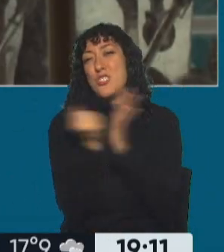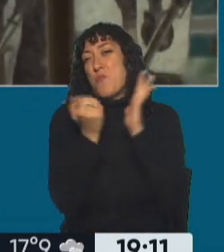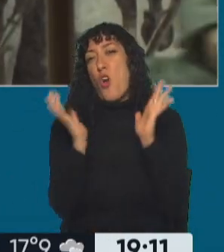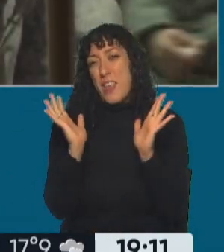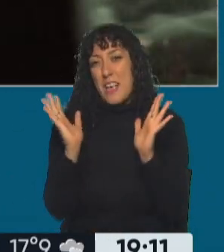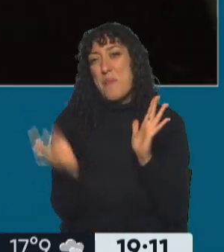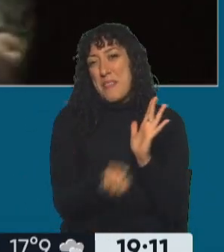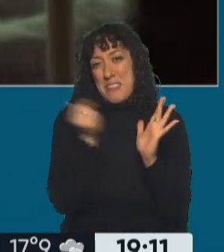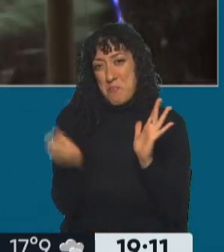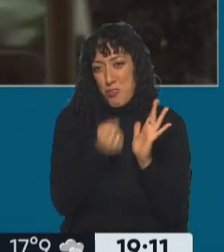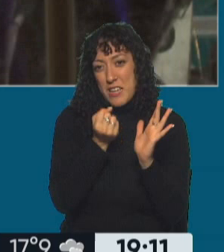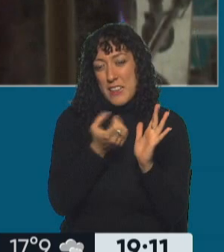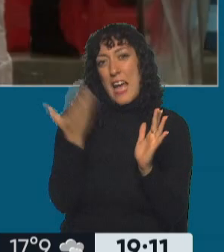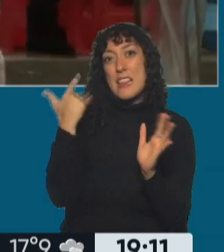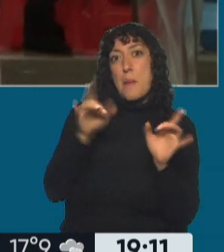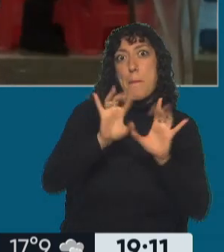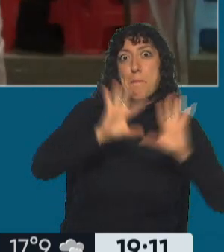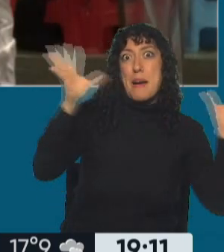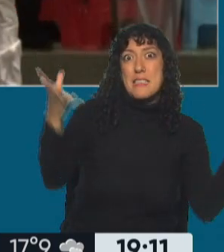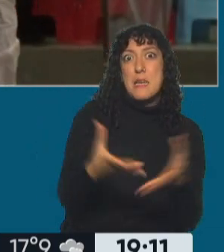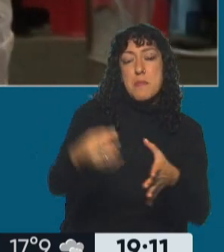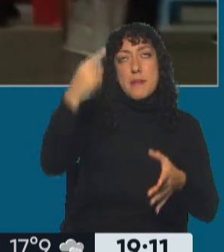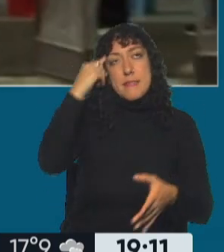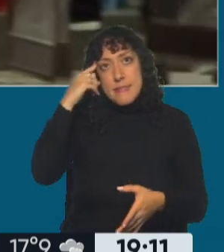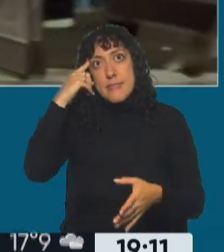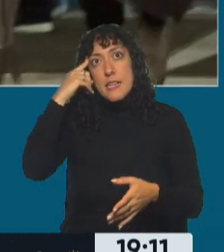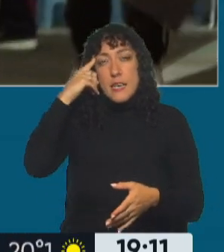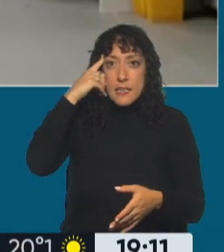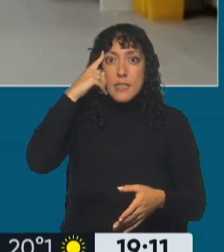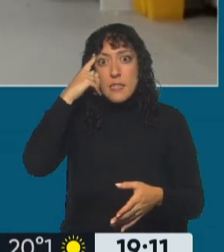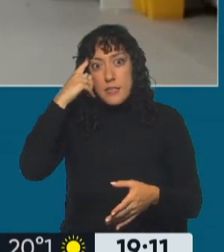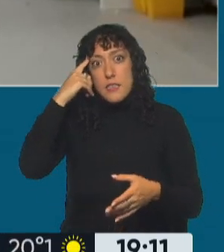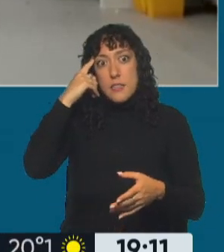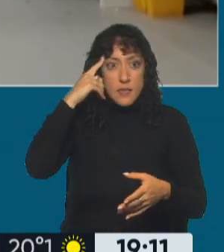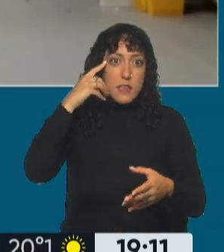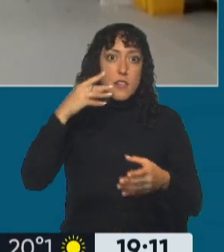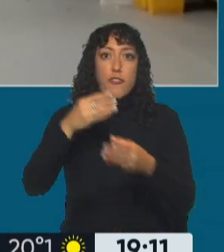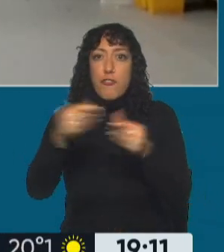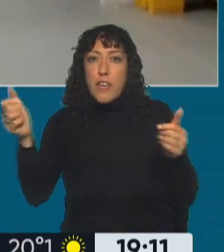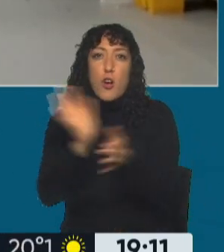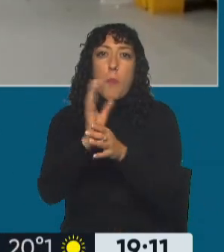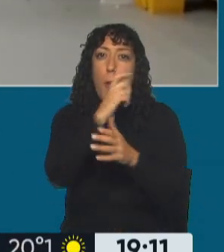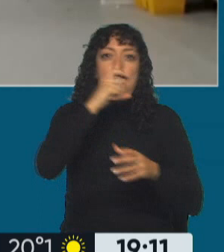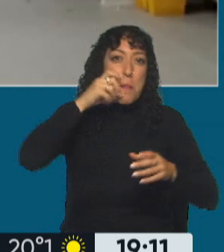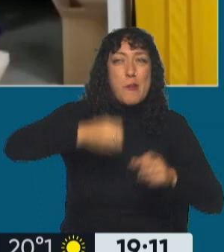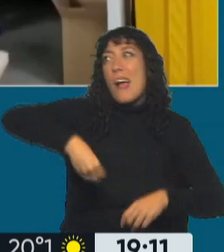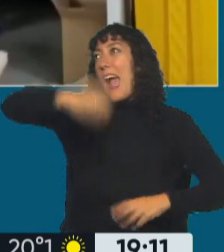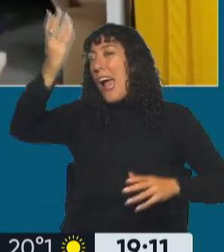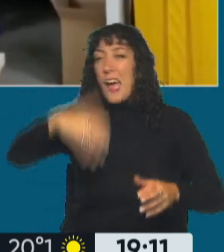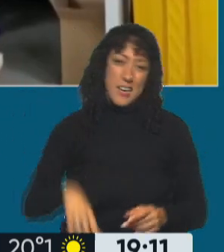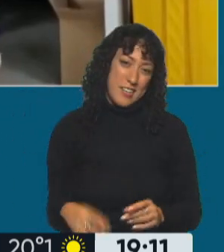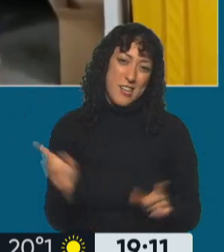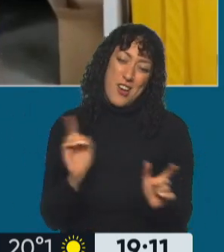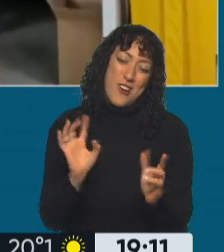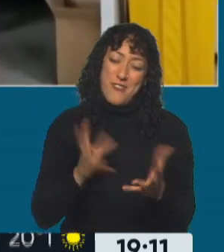¿no? ¿Cuántas veces en plena pandemia imaginamos, no sé, un final tirando los barbijos o algo por el estilo? Bueno, no fue de esta manera,